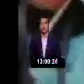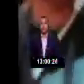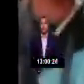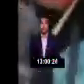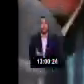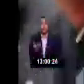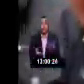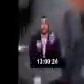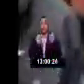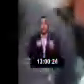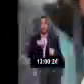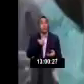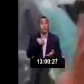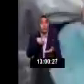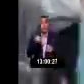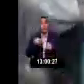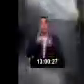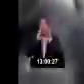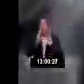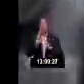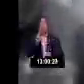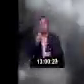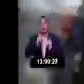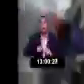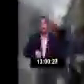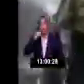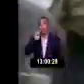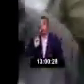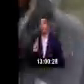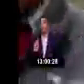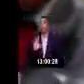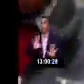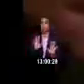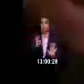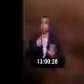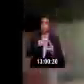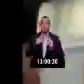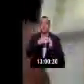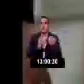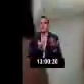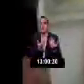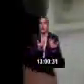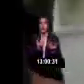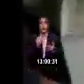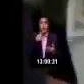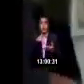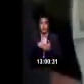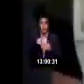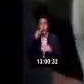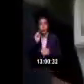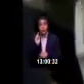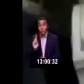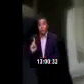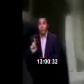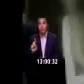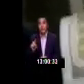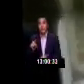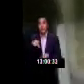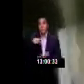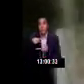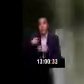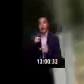en torno a la posibilidad de cobrar una prima por atención de salud de menores de edad dijo que está en análisis no existe nada en concreto aún